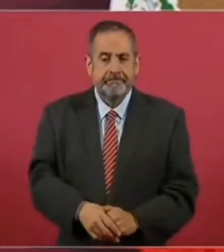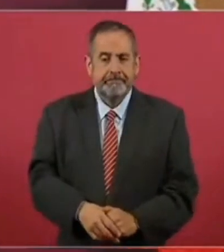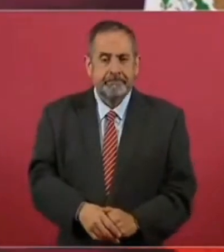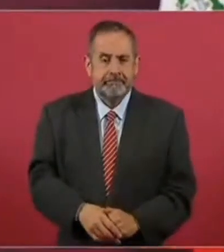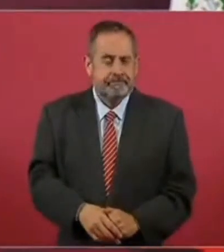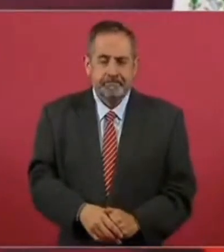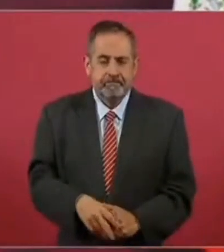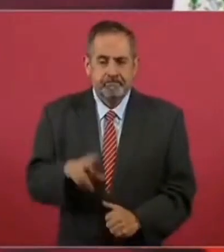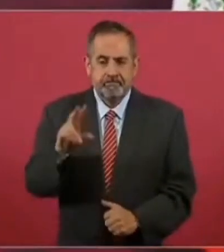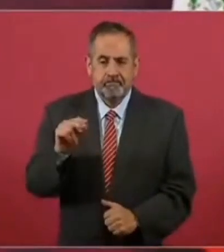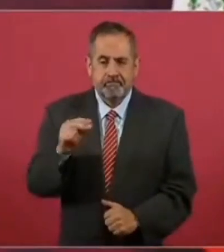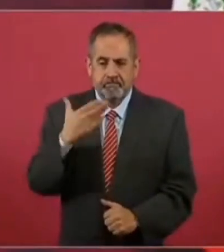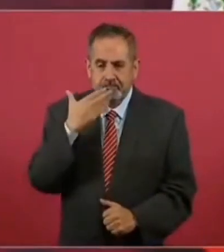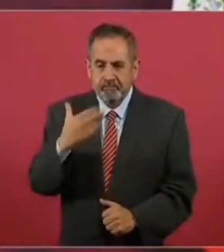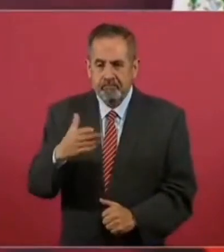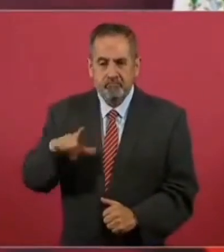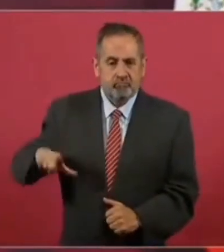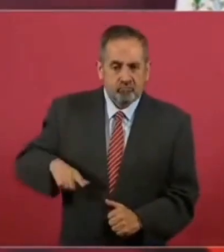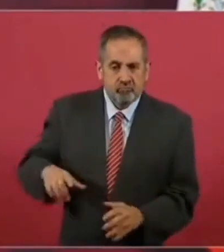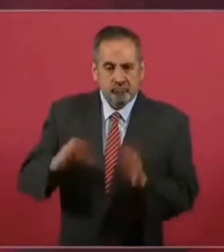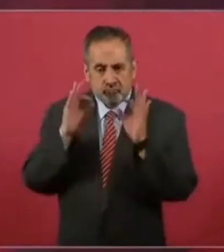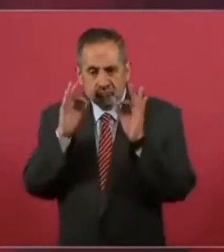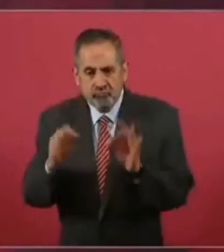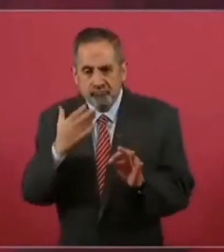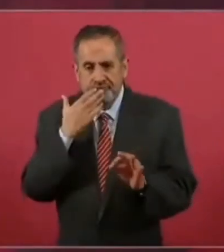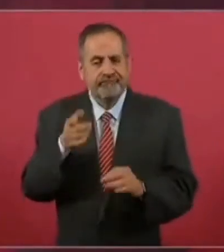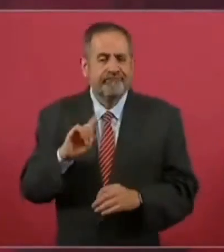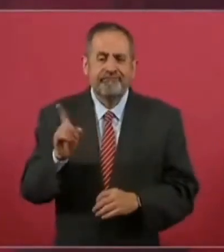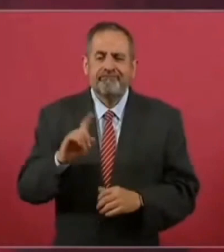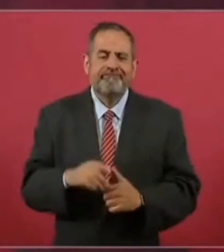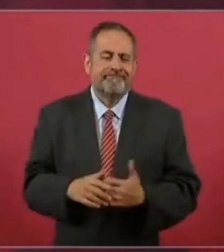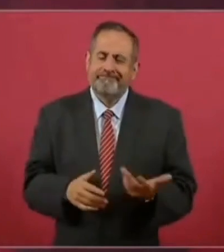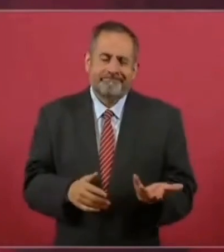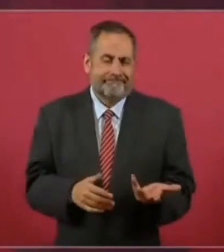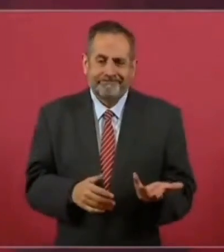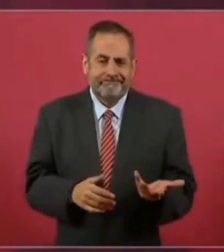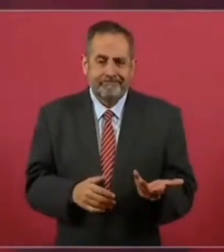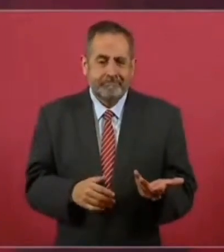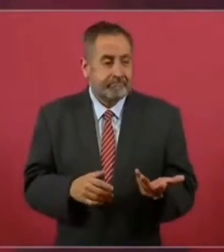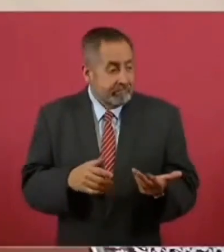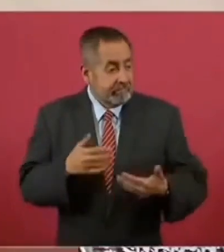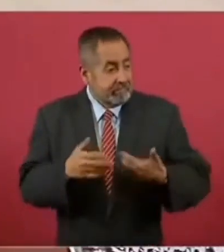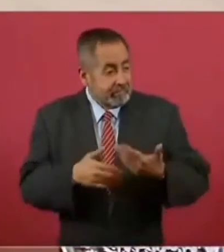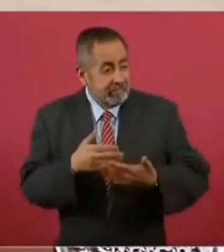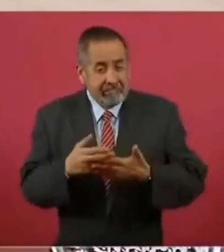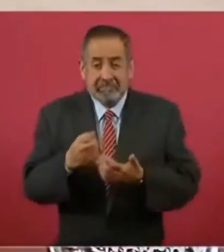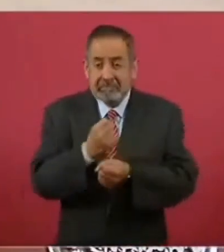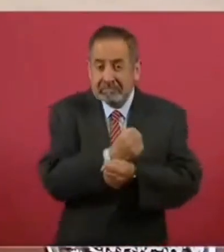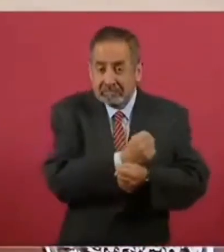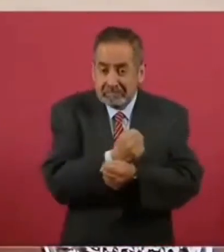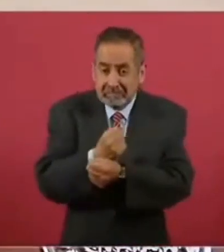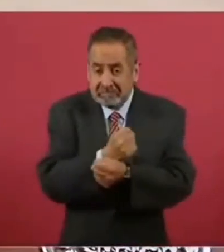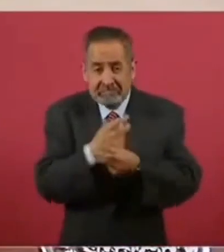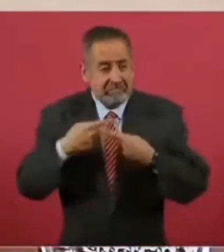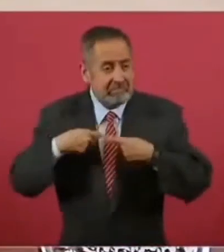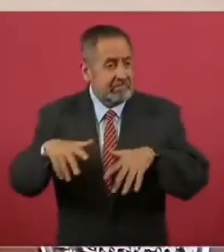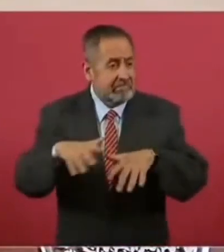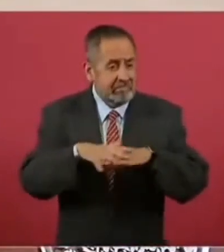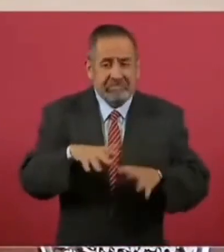No fue, desde luego, un buen gobierno, porque llevó a la gente por la esclavitud y por la